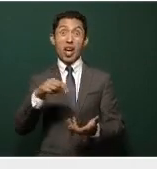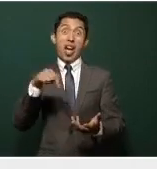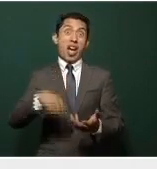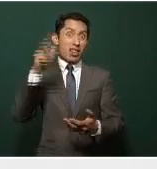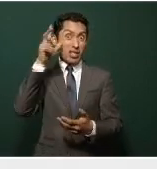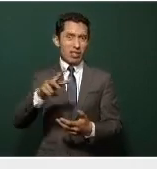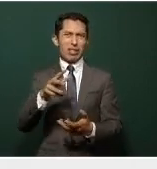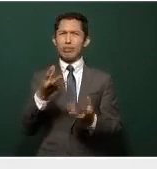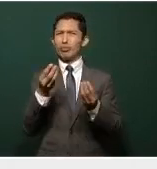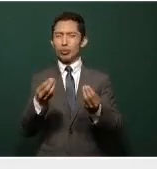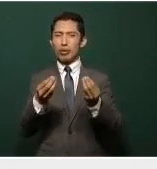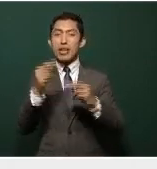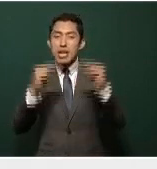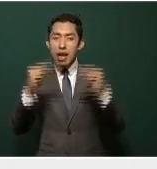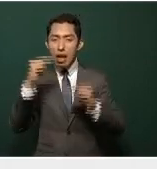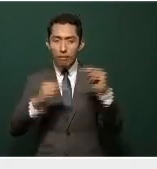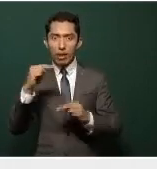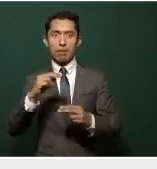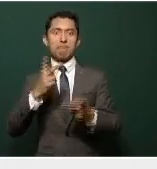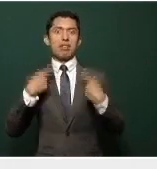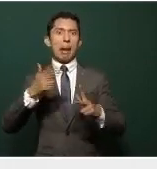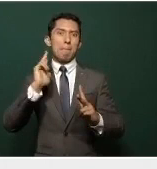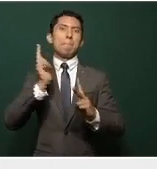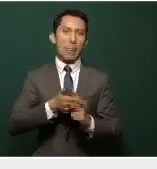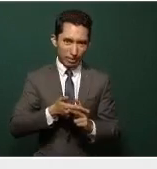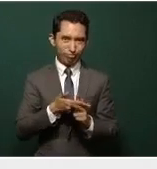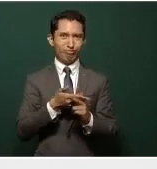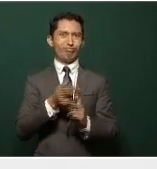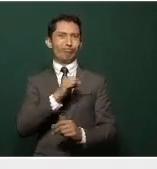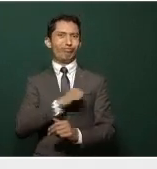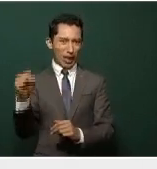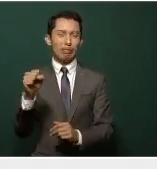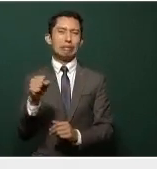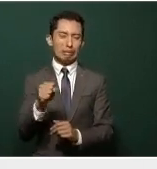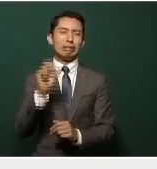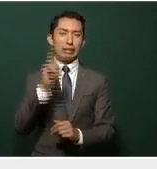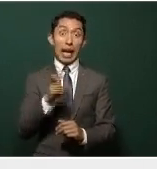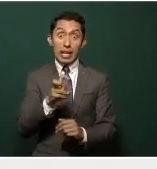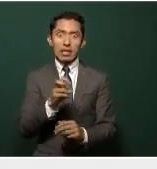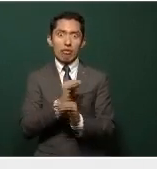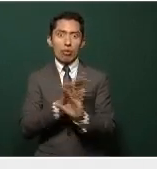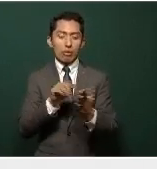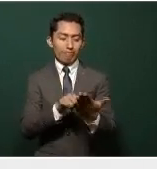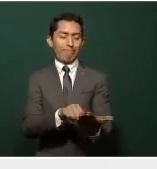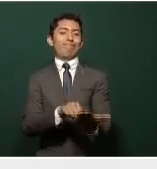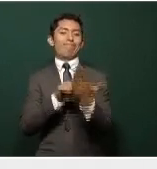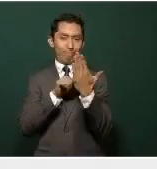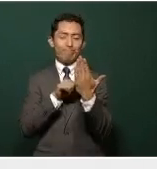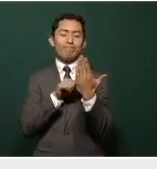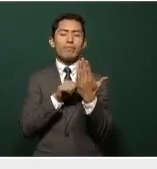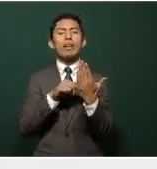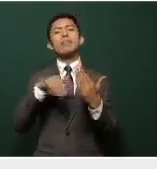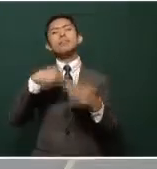menor índice en la comisión de homicidios dolosos. Este es un dato importante. En la siguiente